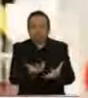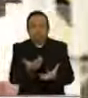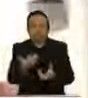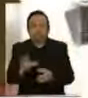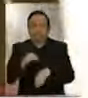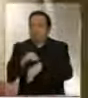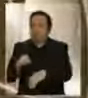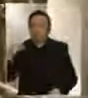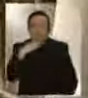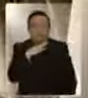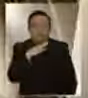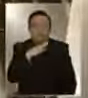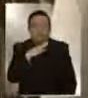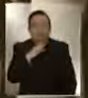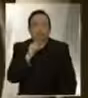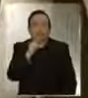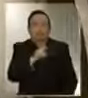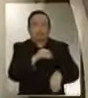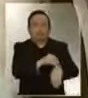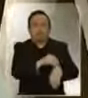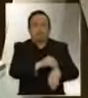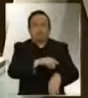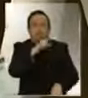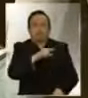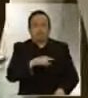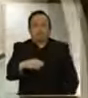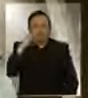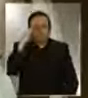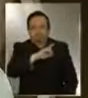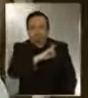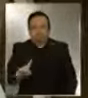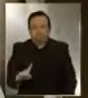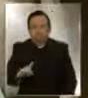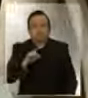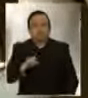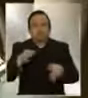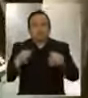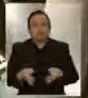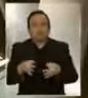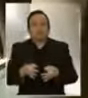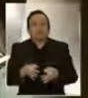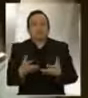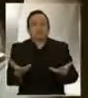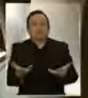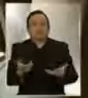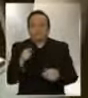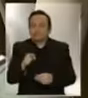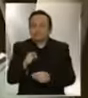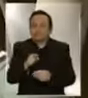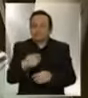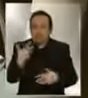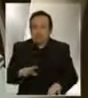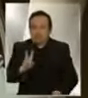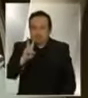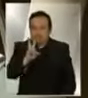avisó rápidamente a personal ya de uniforme, por lo cual se copó acá la estación y se logró la